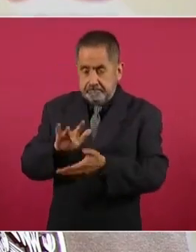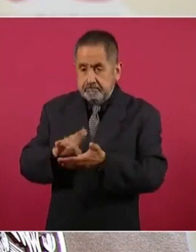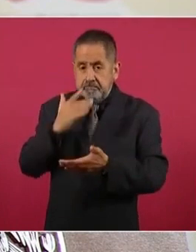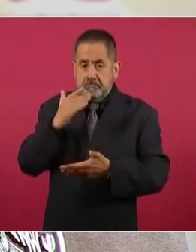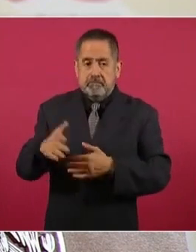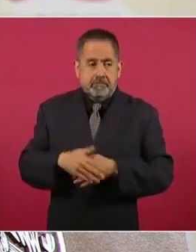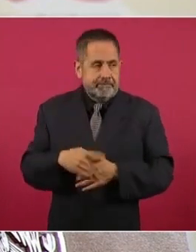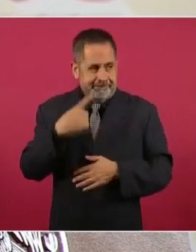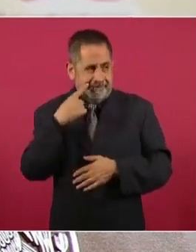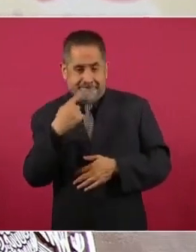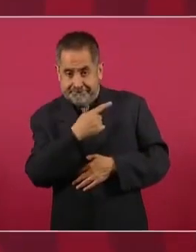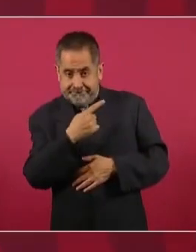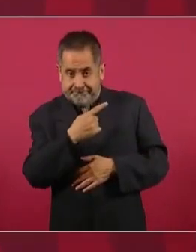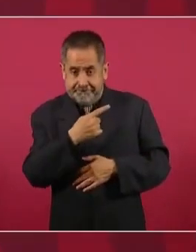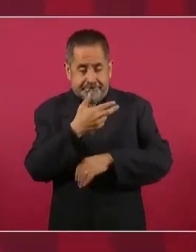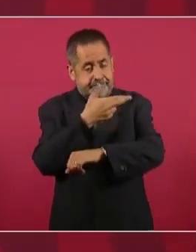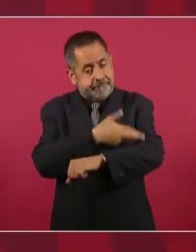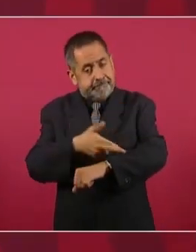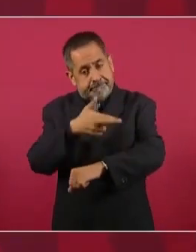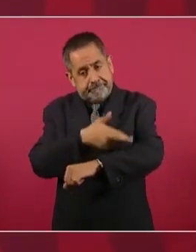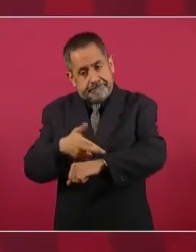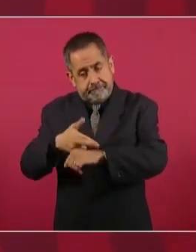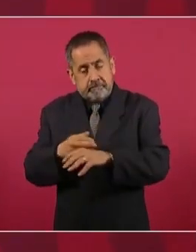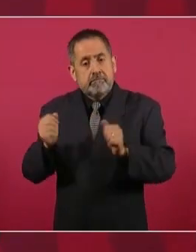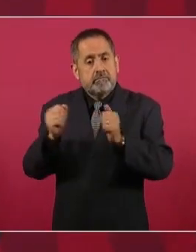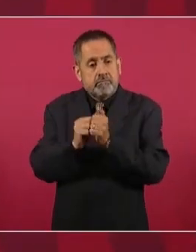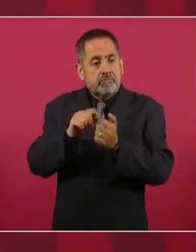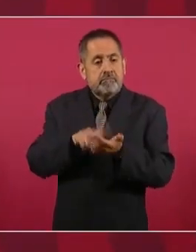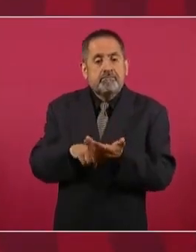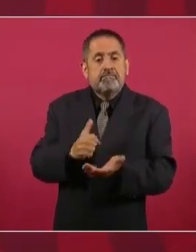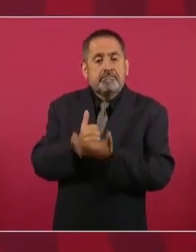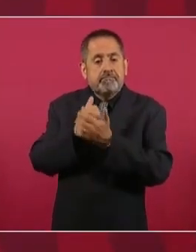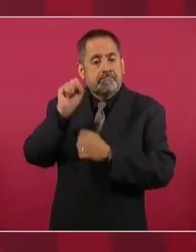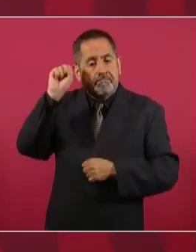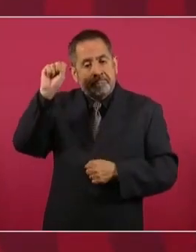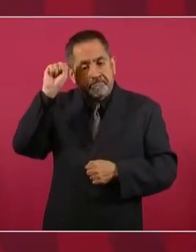este sistema tiene que ver con sindicatos